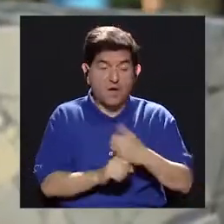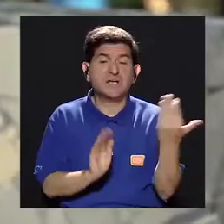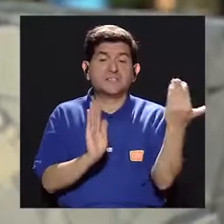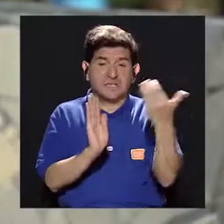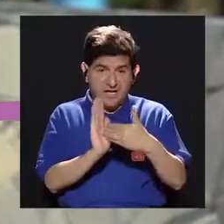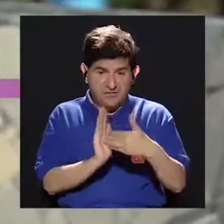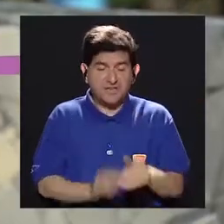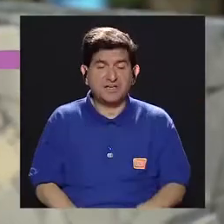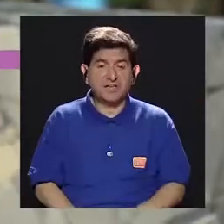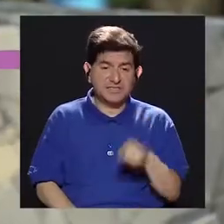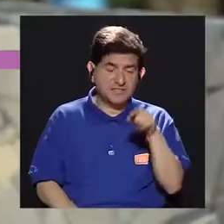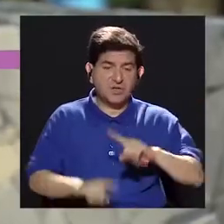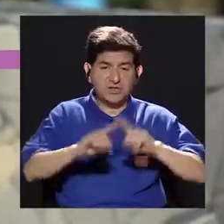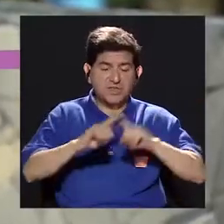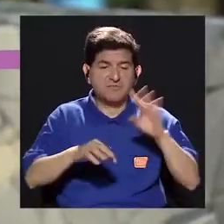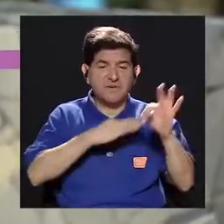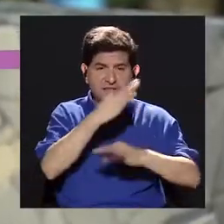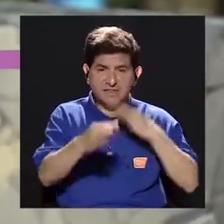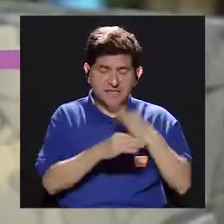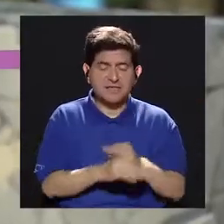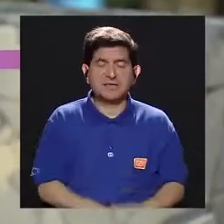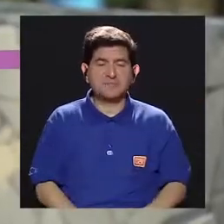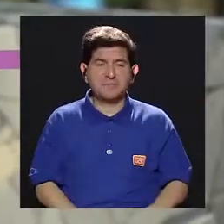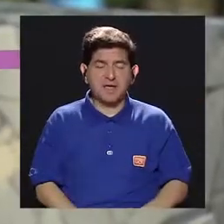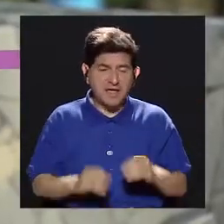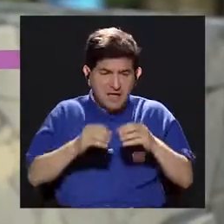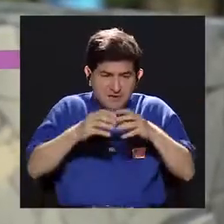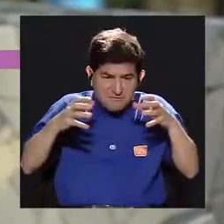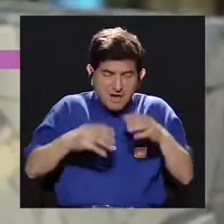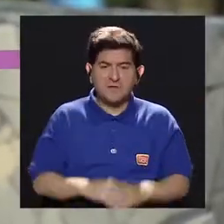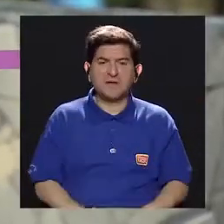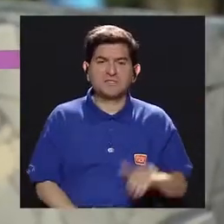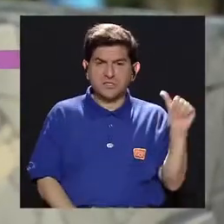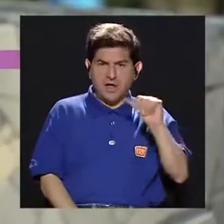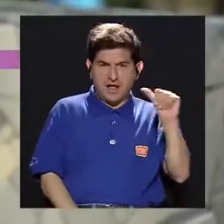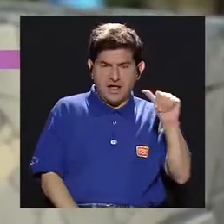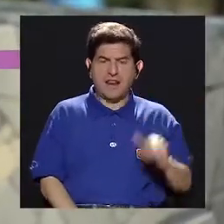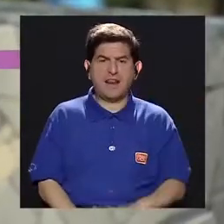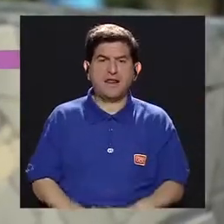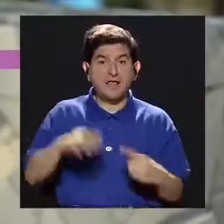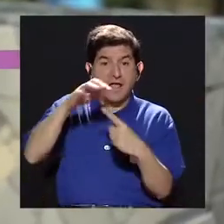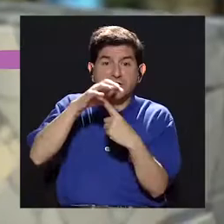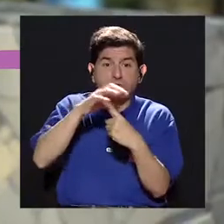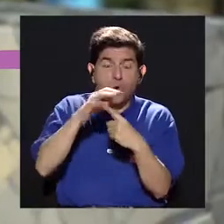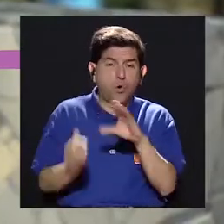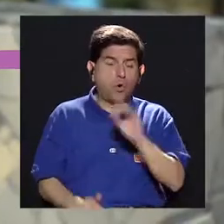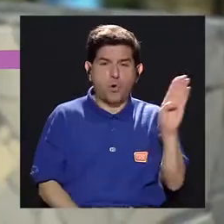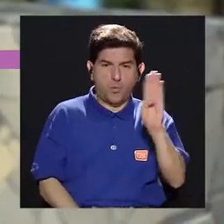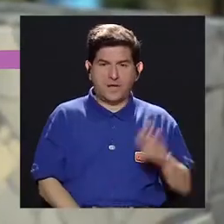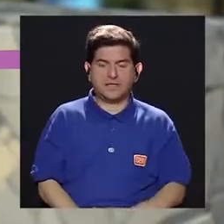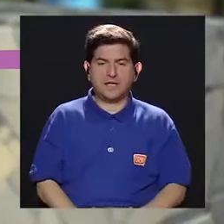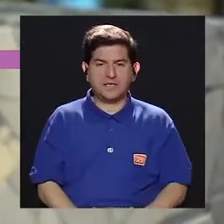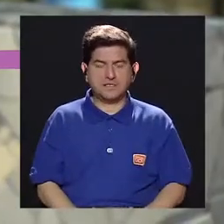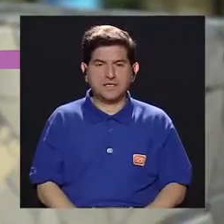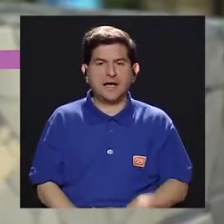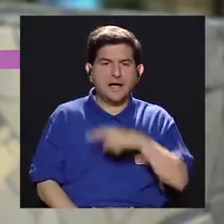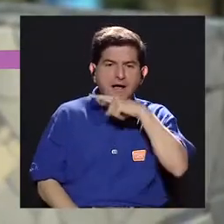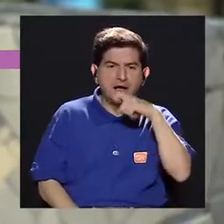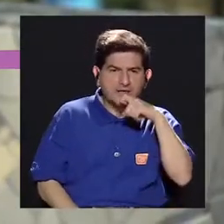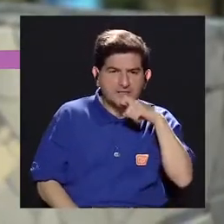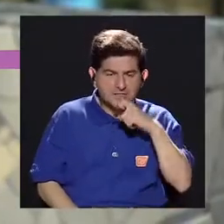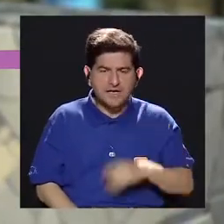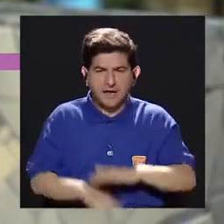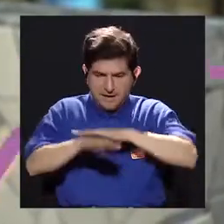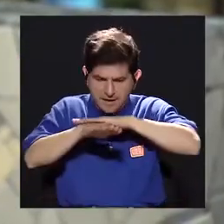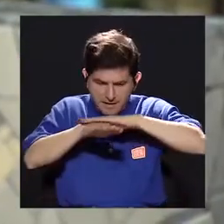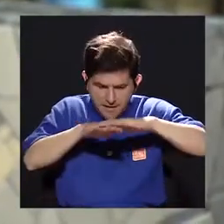lesiones de dermatitis, de alergias, de hongos y de bacterias. Entonces, muy importante el secado del pie por